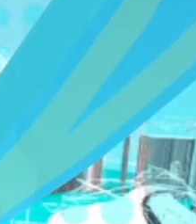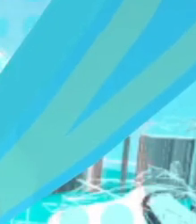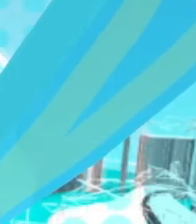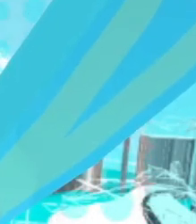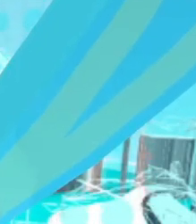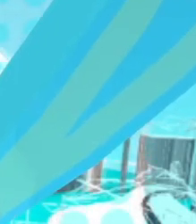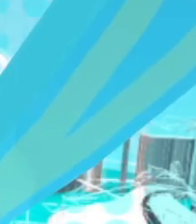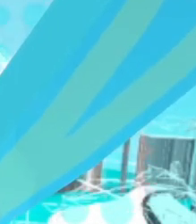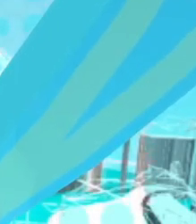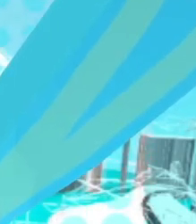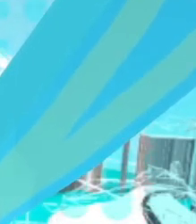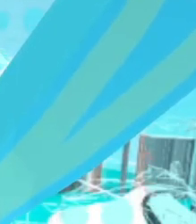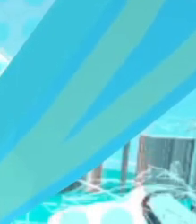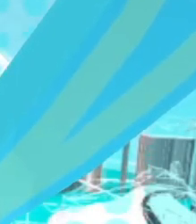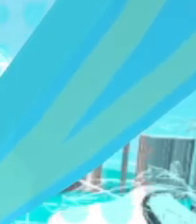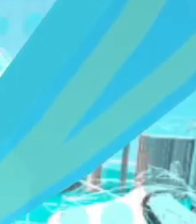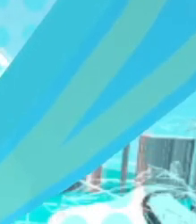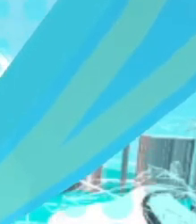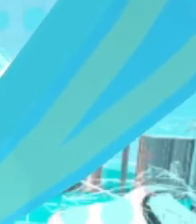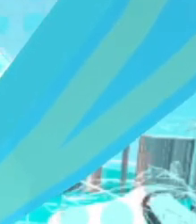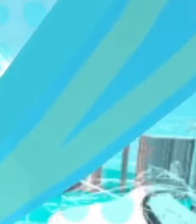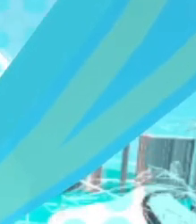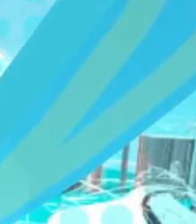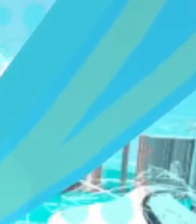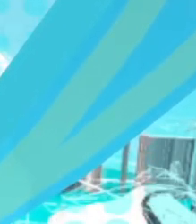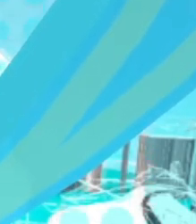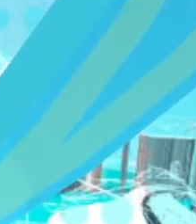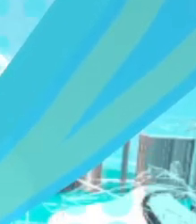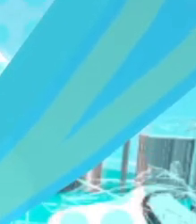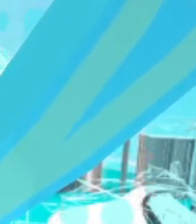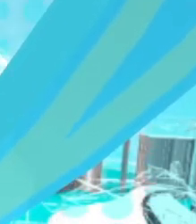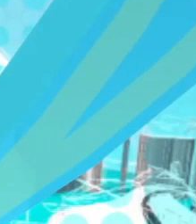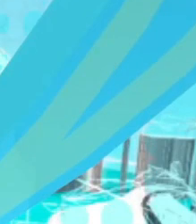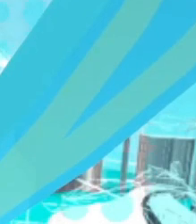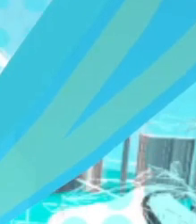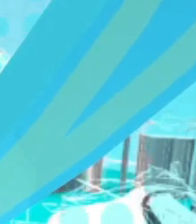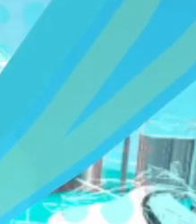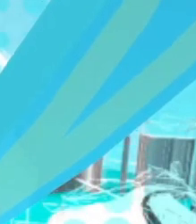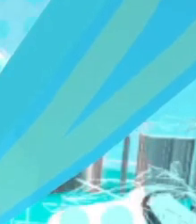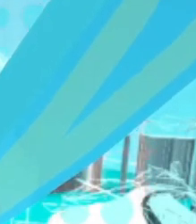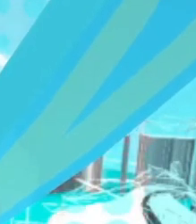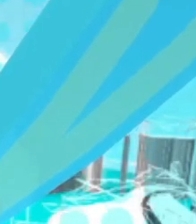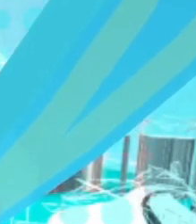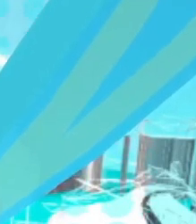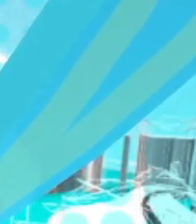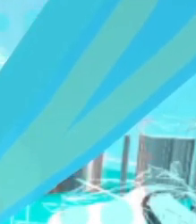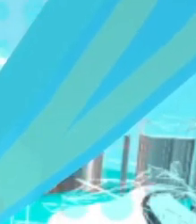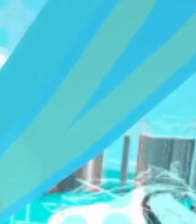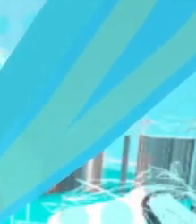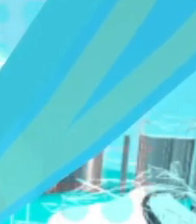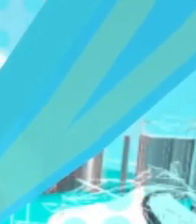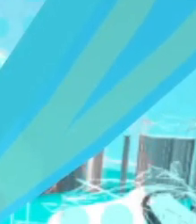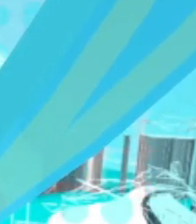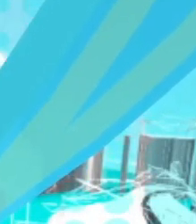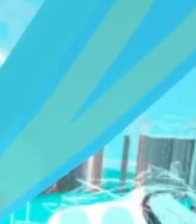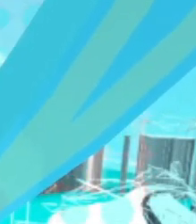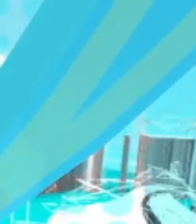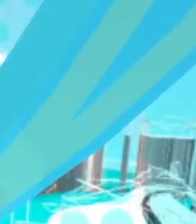compra, 613 colones con 34 céntimos. El precio del dólar en la venta,